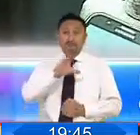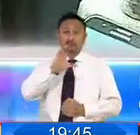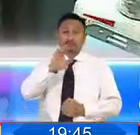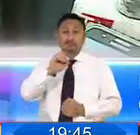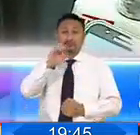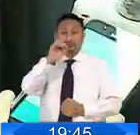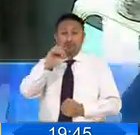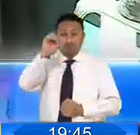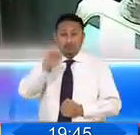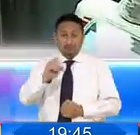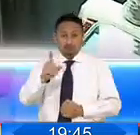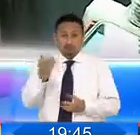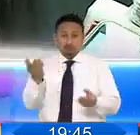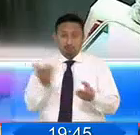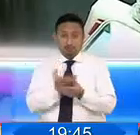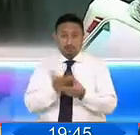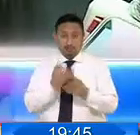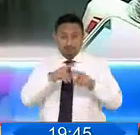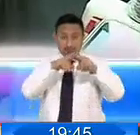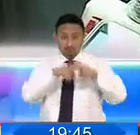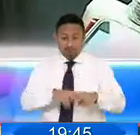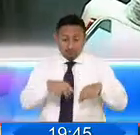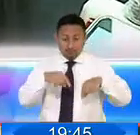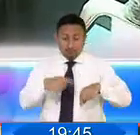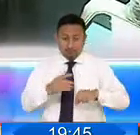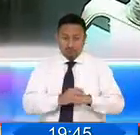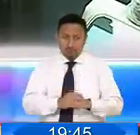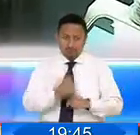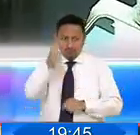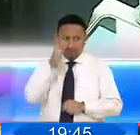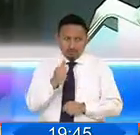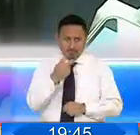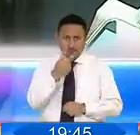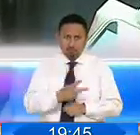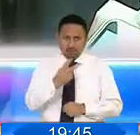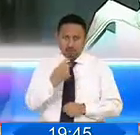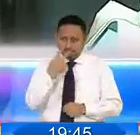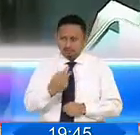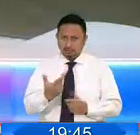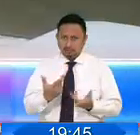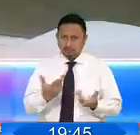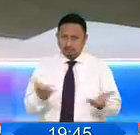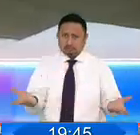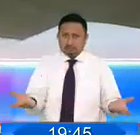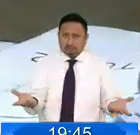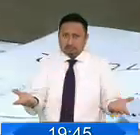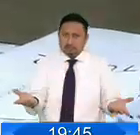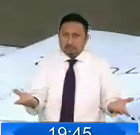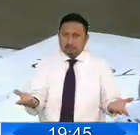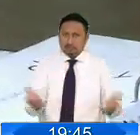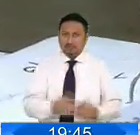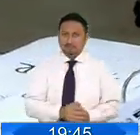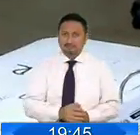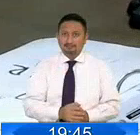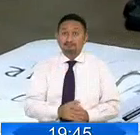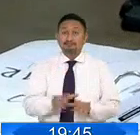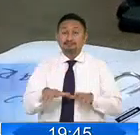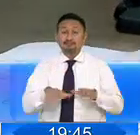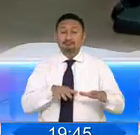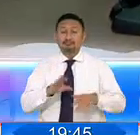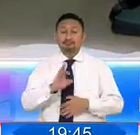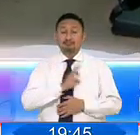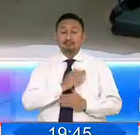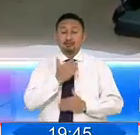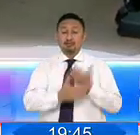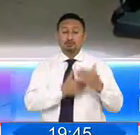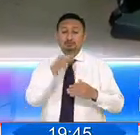las actas de verificación ya se han realizado sin la presencia de nuestros delegados. Desde la Coordinación Técnica de Procesos